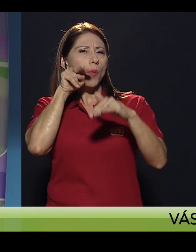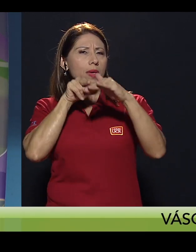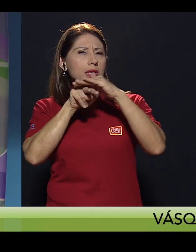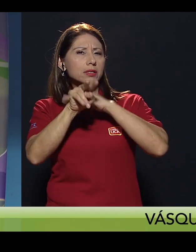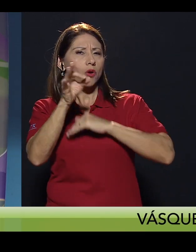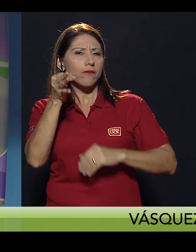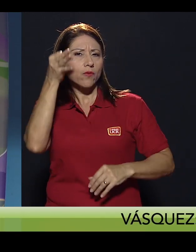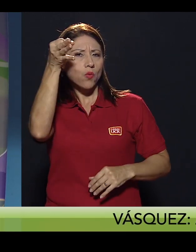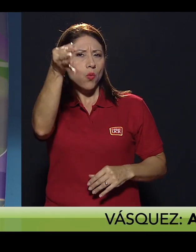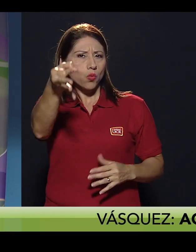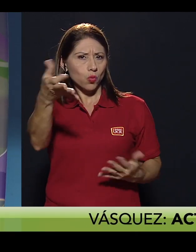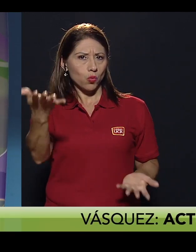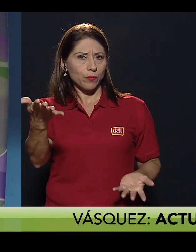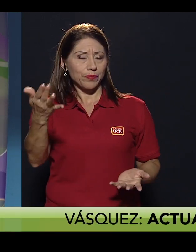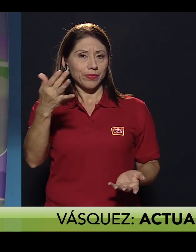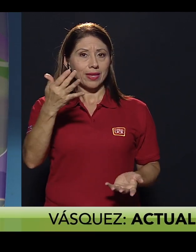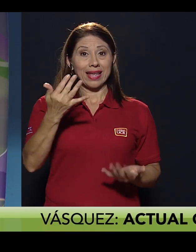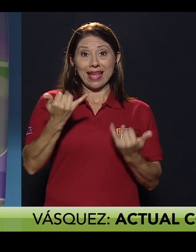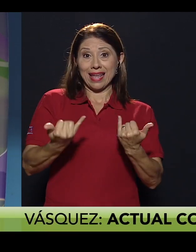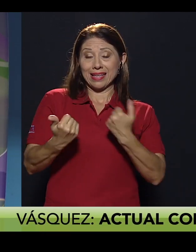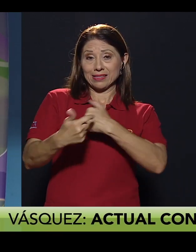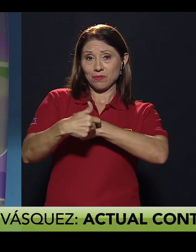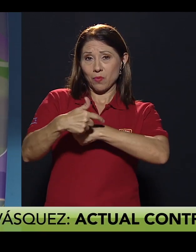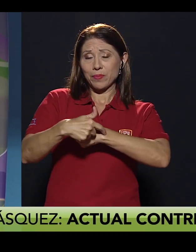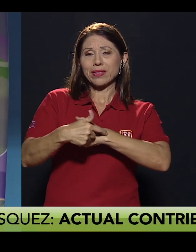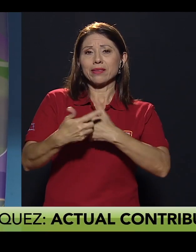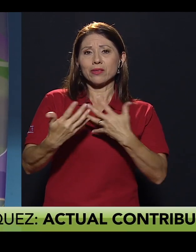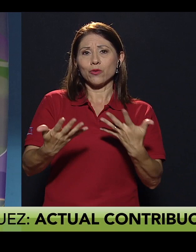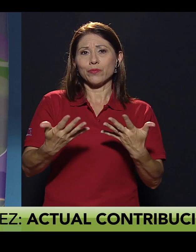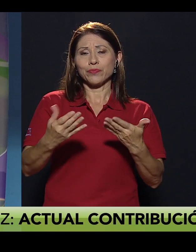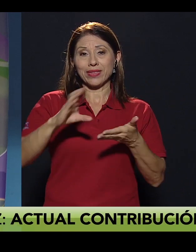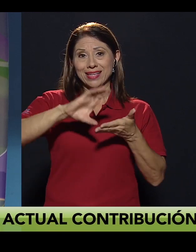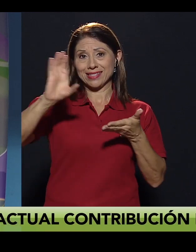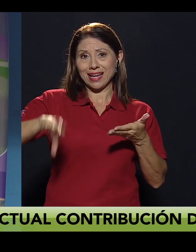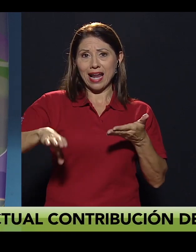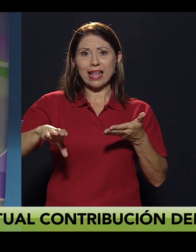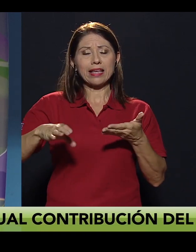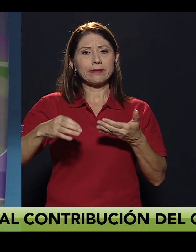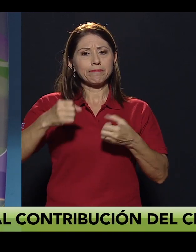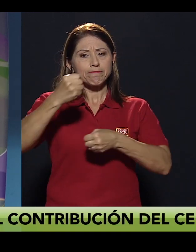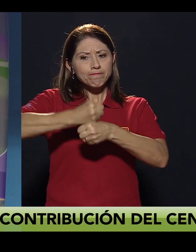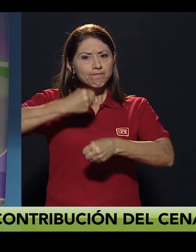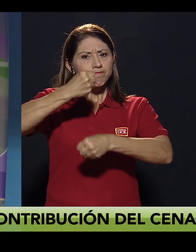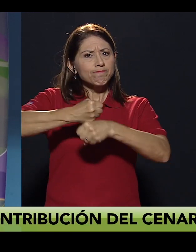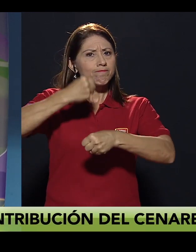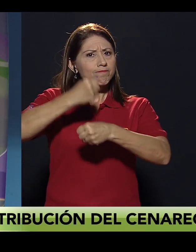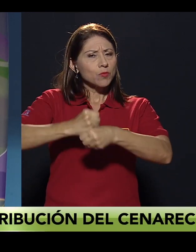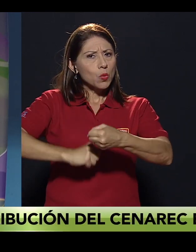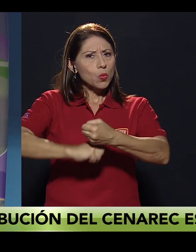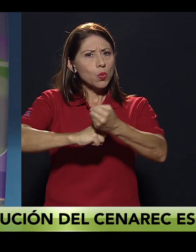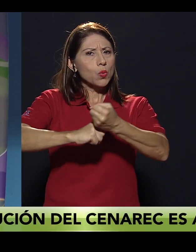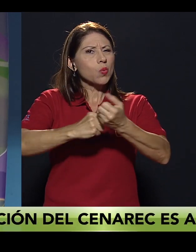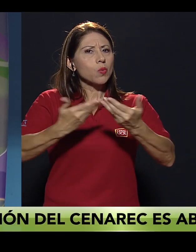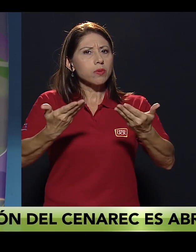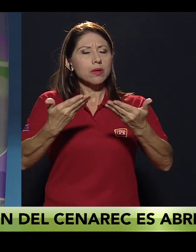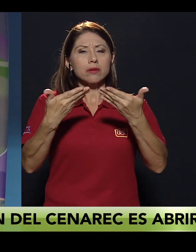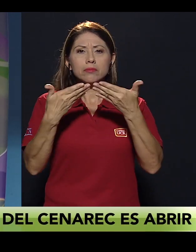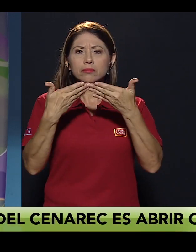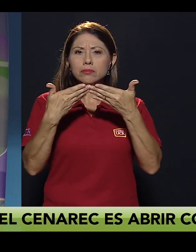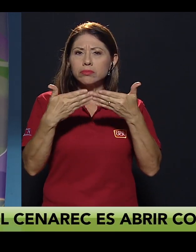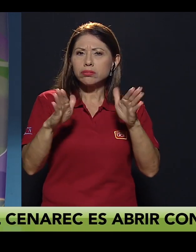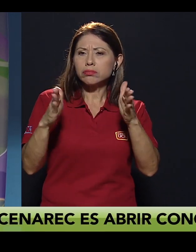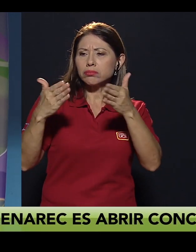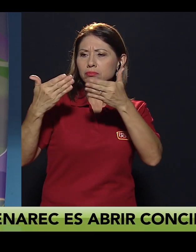futuro. Y creo que en este momento la contribución tal vez que el CENAREC hace es a